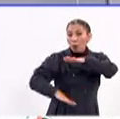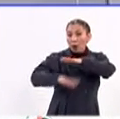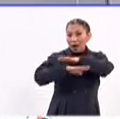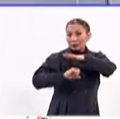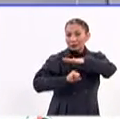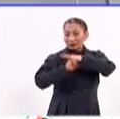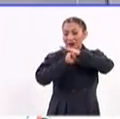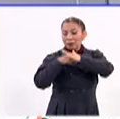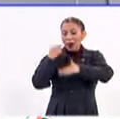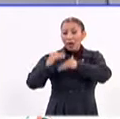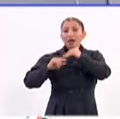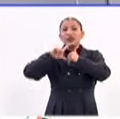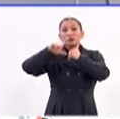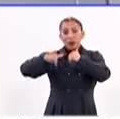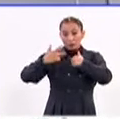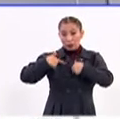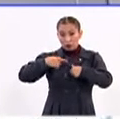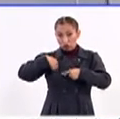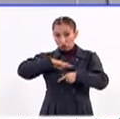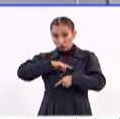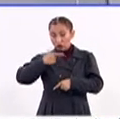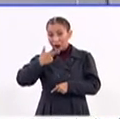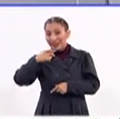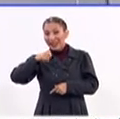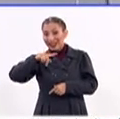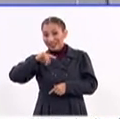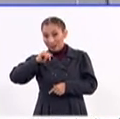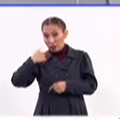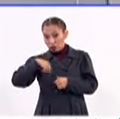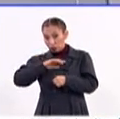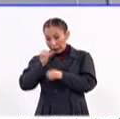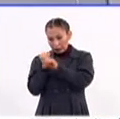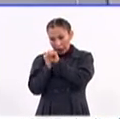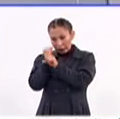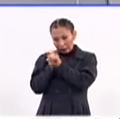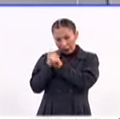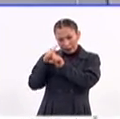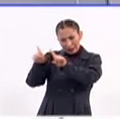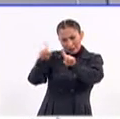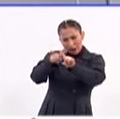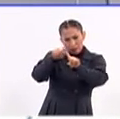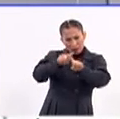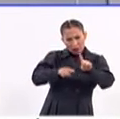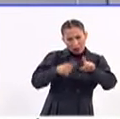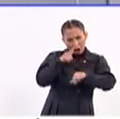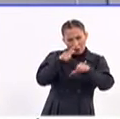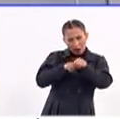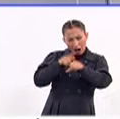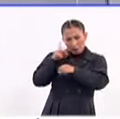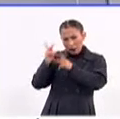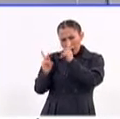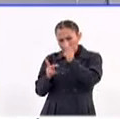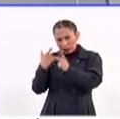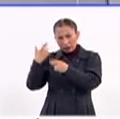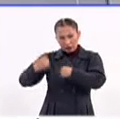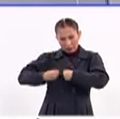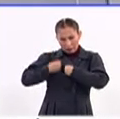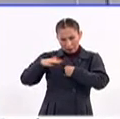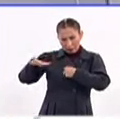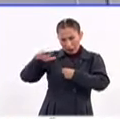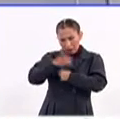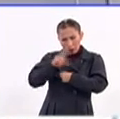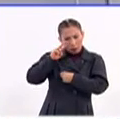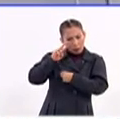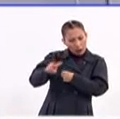importantes que nos permiten a los genetistas, a la gente que se encarga del estudio de la biodiversidad, ampliar los